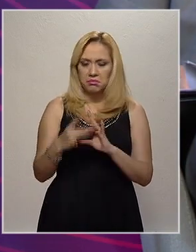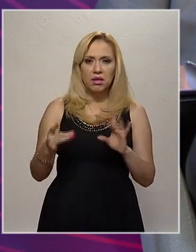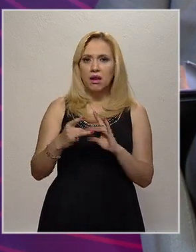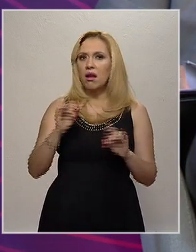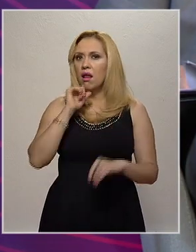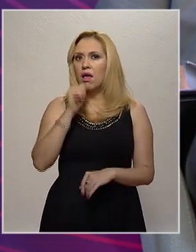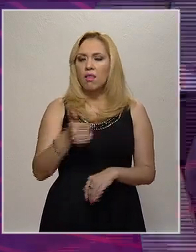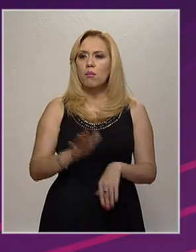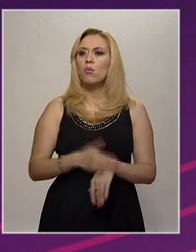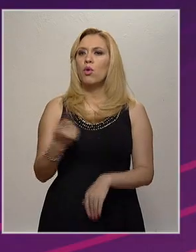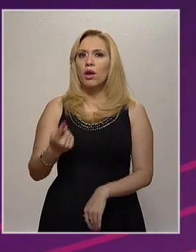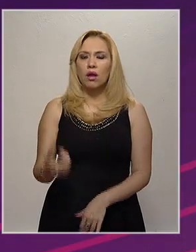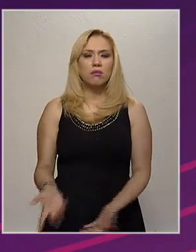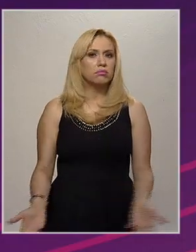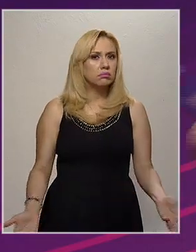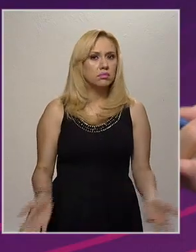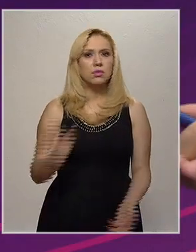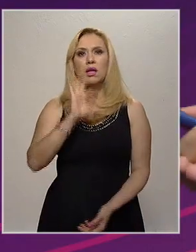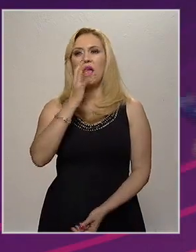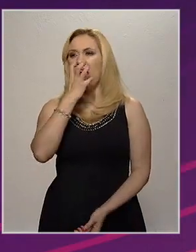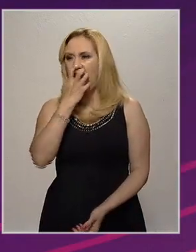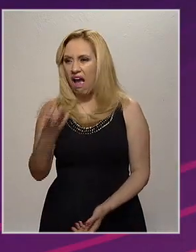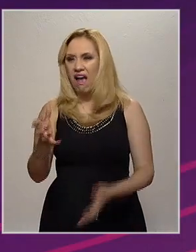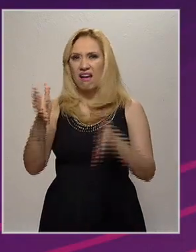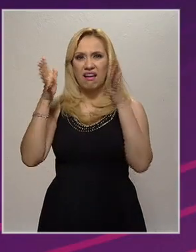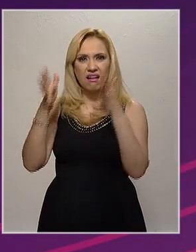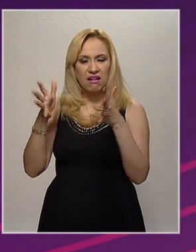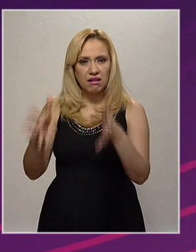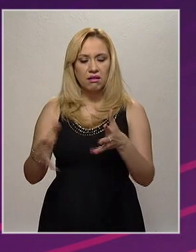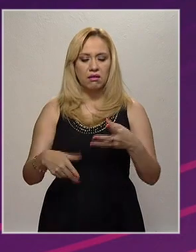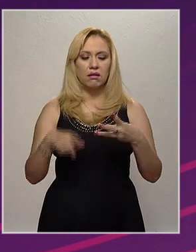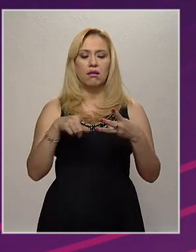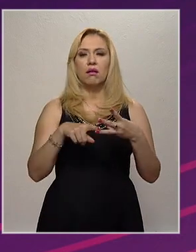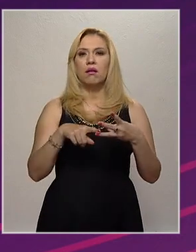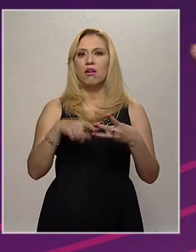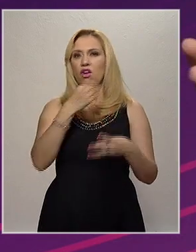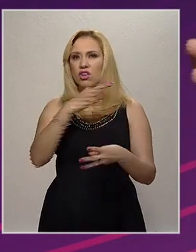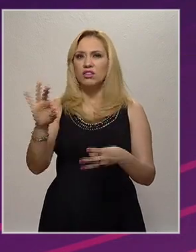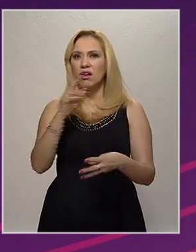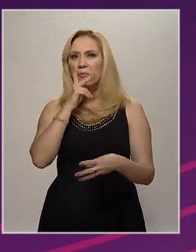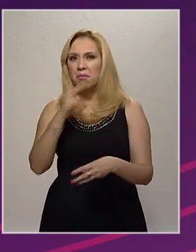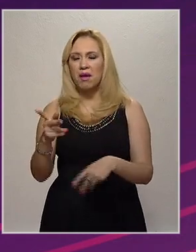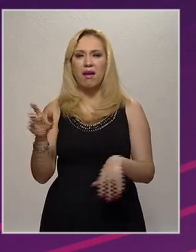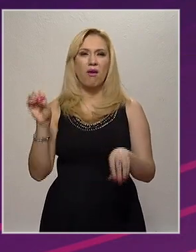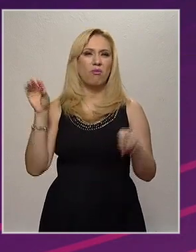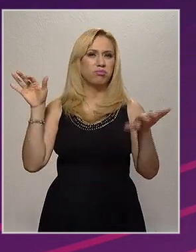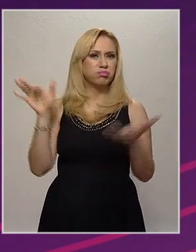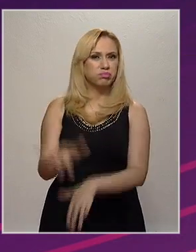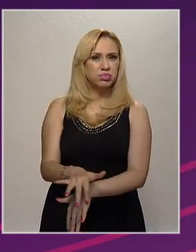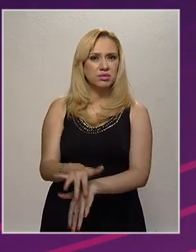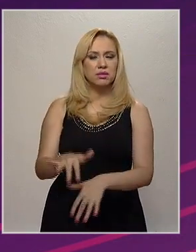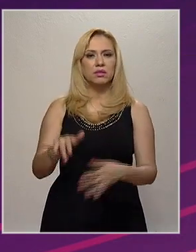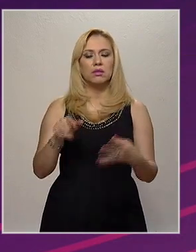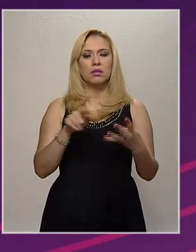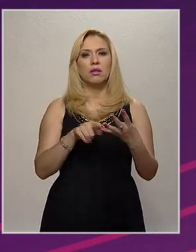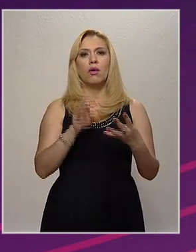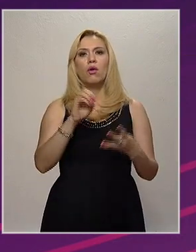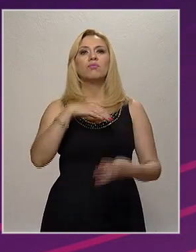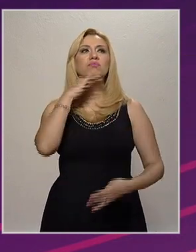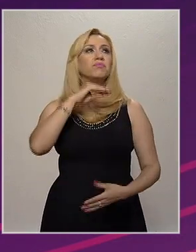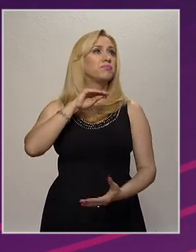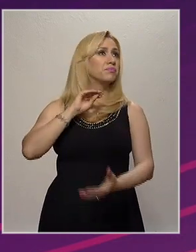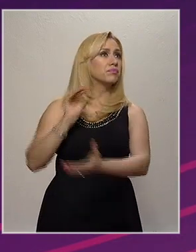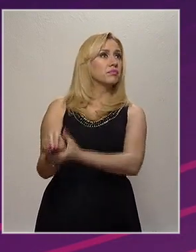era necesario eso, si le gritaban o regañaban, si le dijeron cosas ofensivas o humillantes, si le